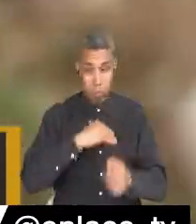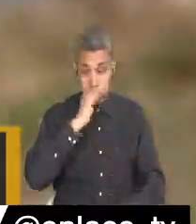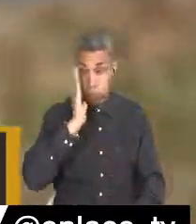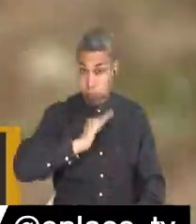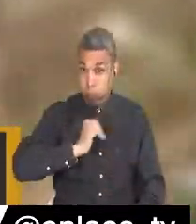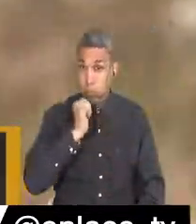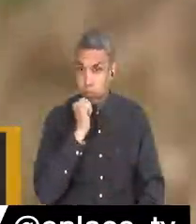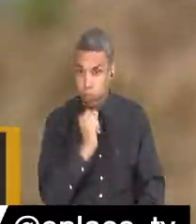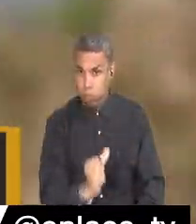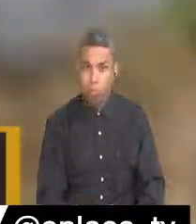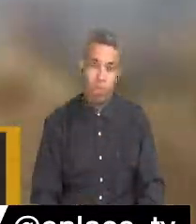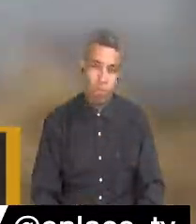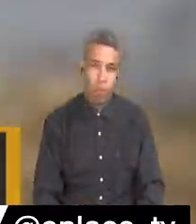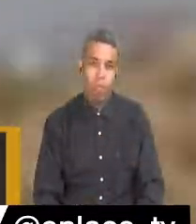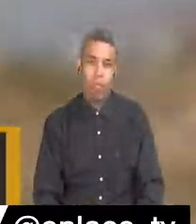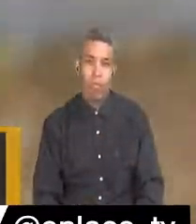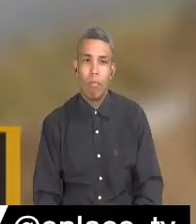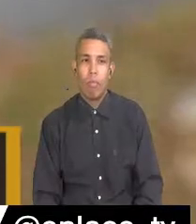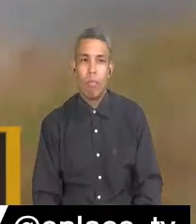Silvestre.